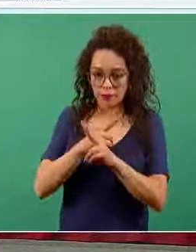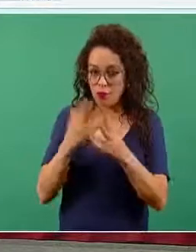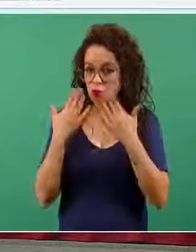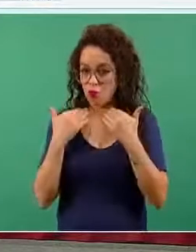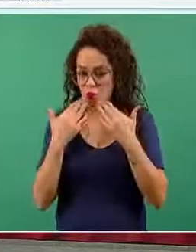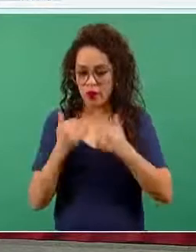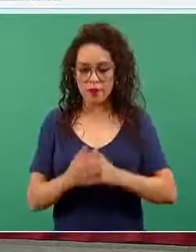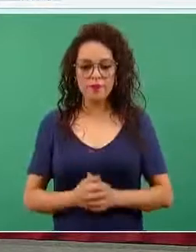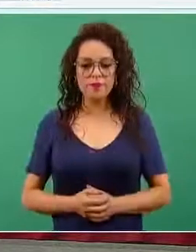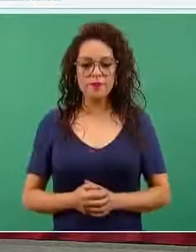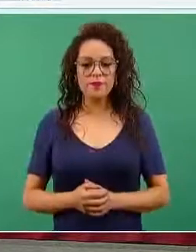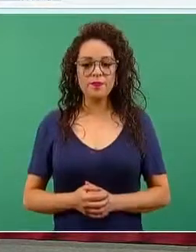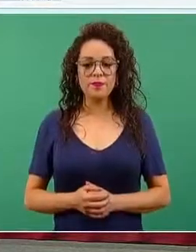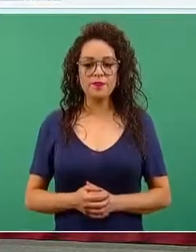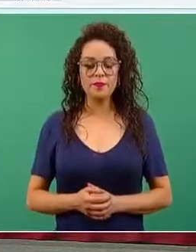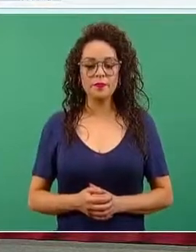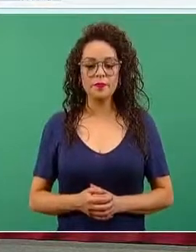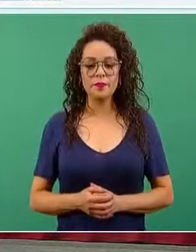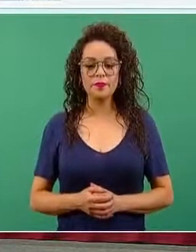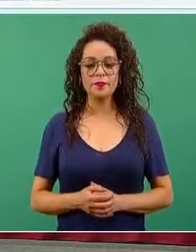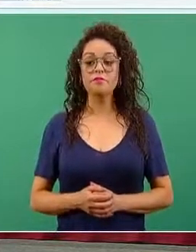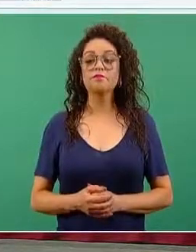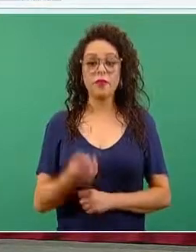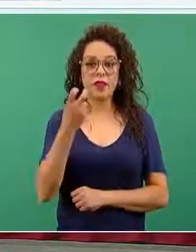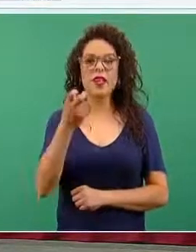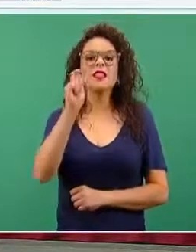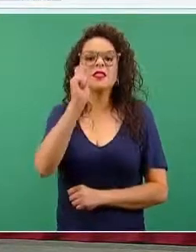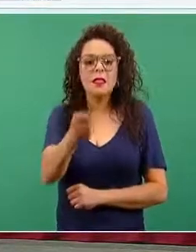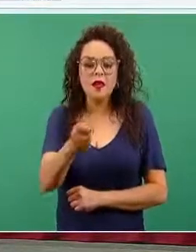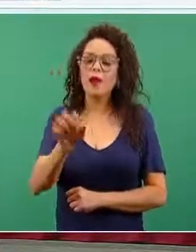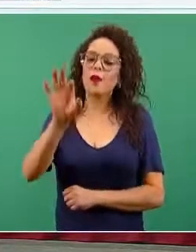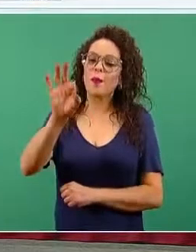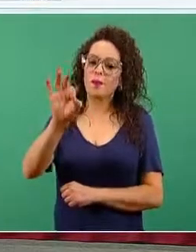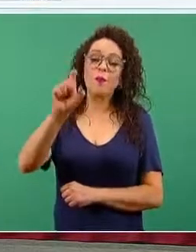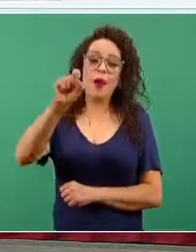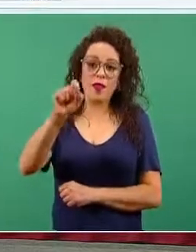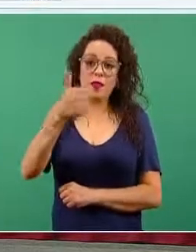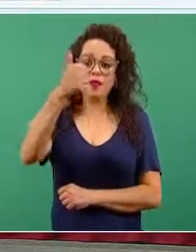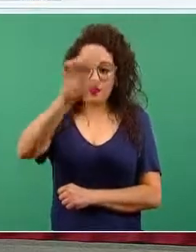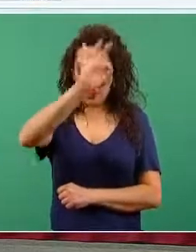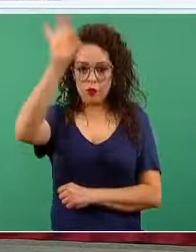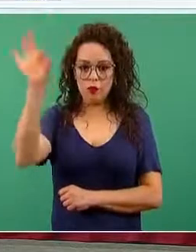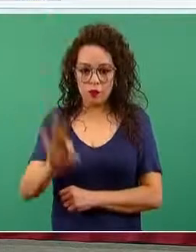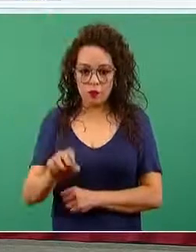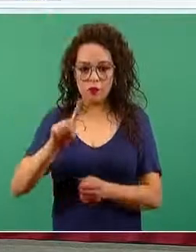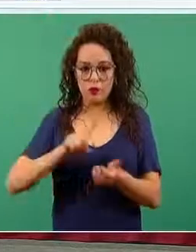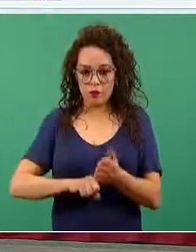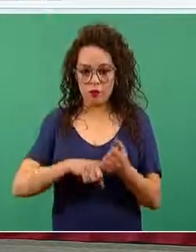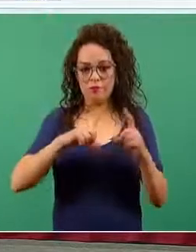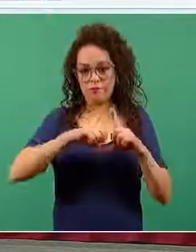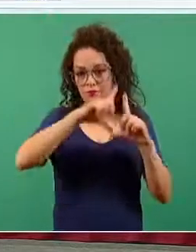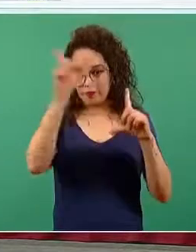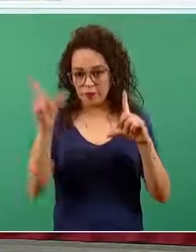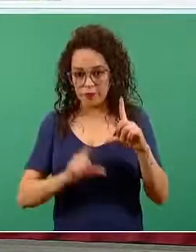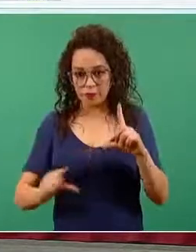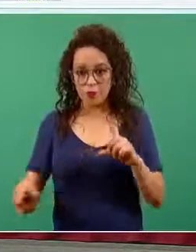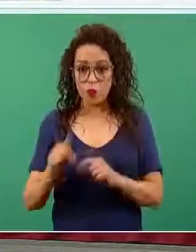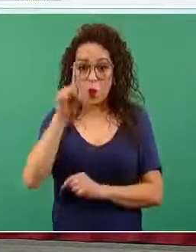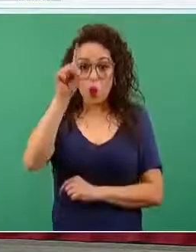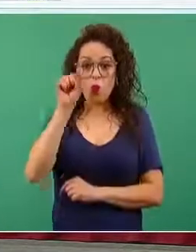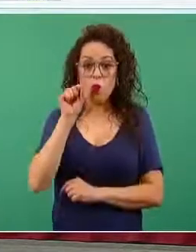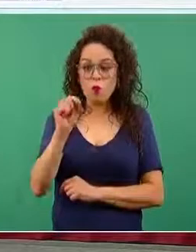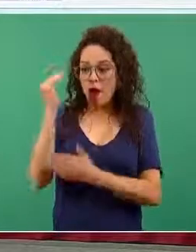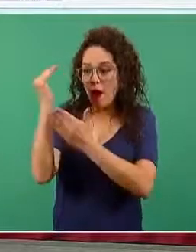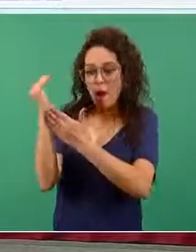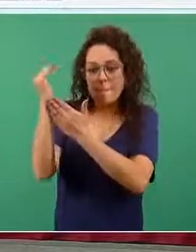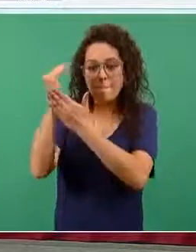grave. Esto representa el 26% a nivel nacional, un punto porcentual menos que